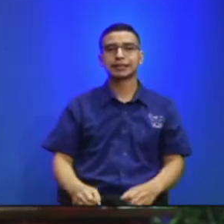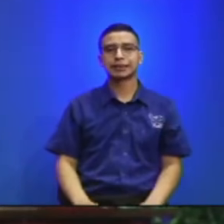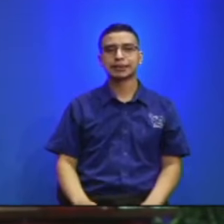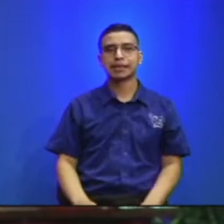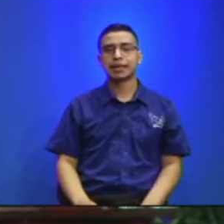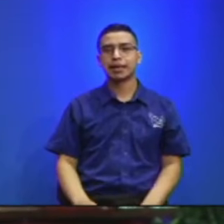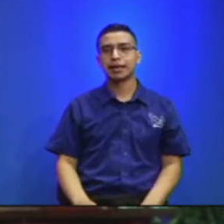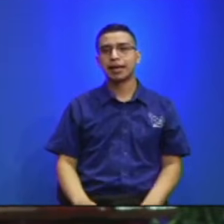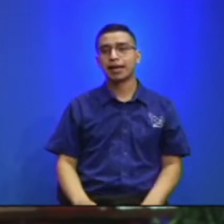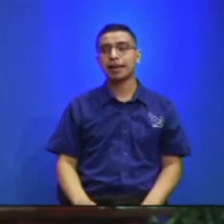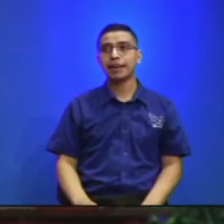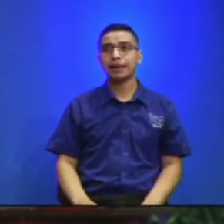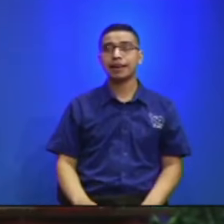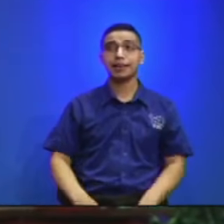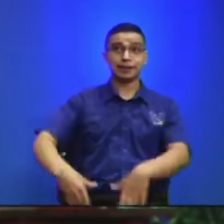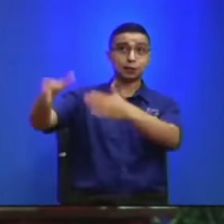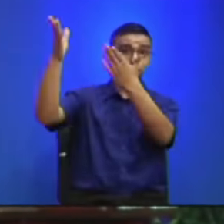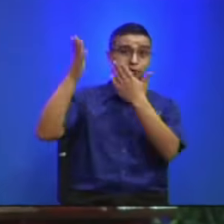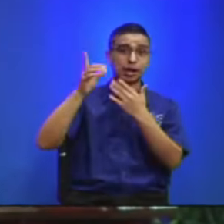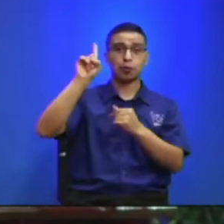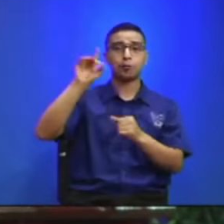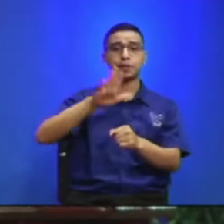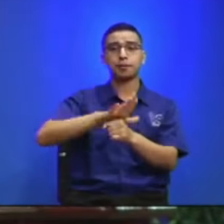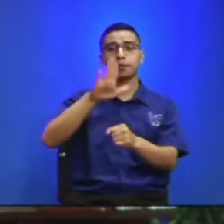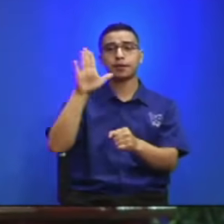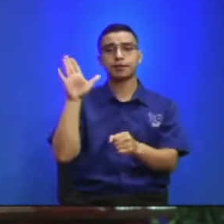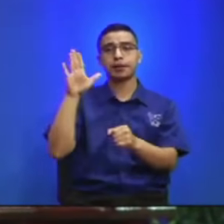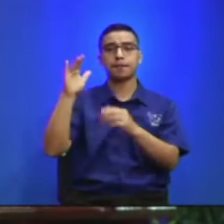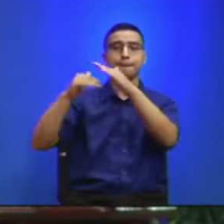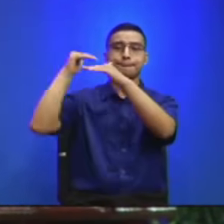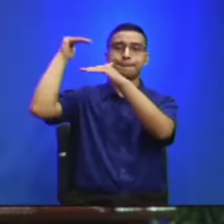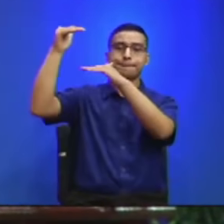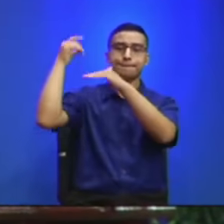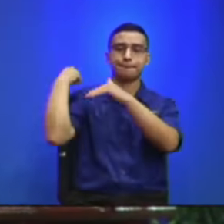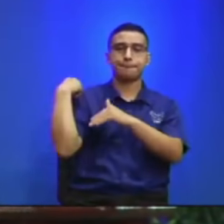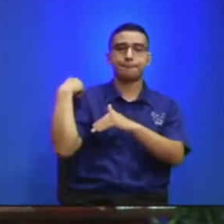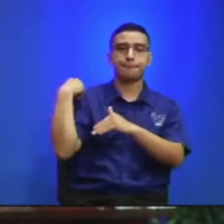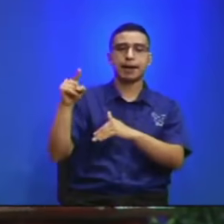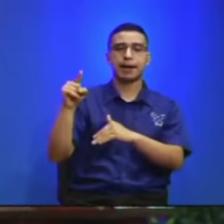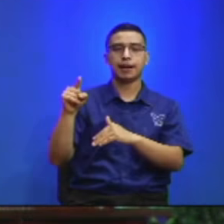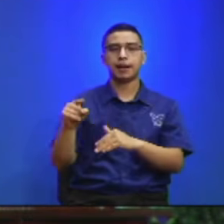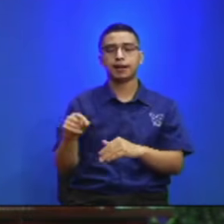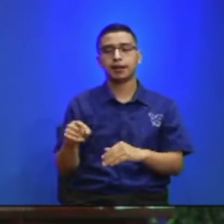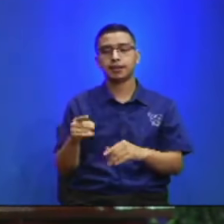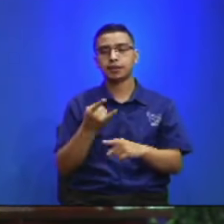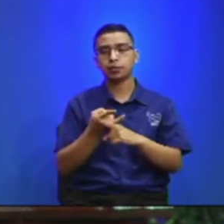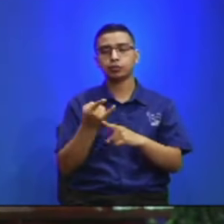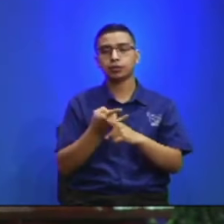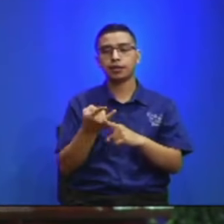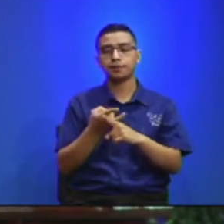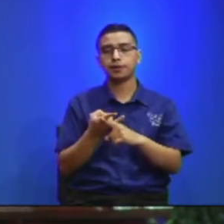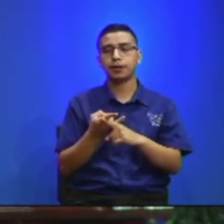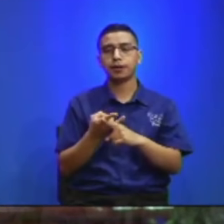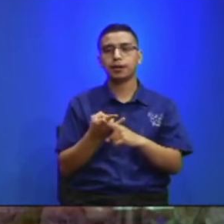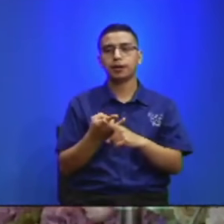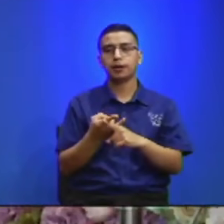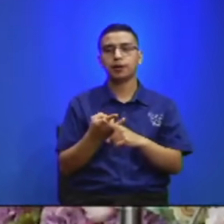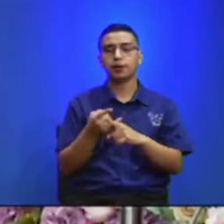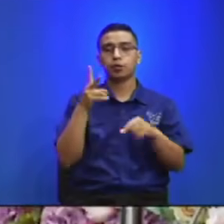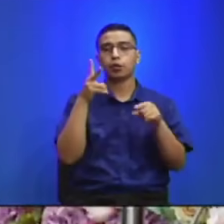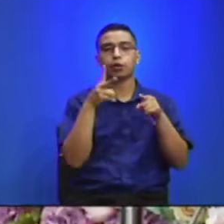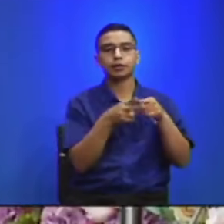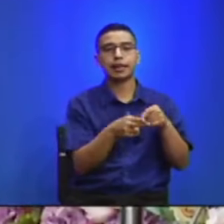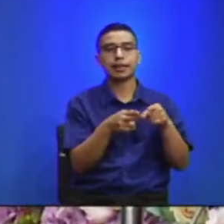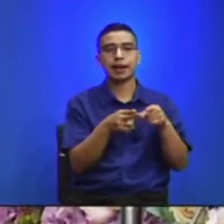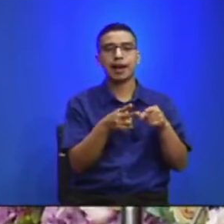este pacto supremo que se usa para cortar pues cortan las